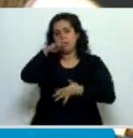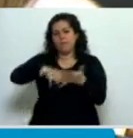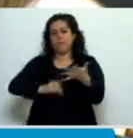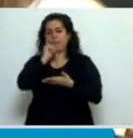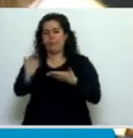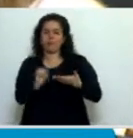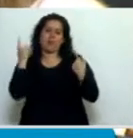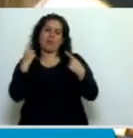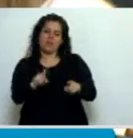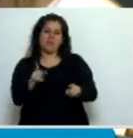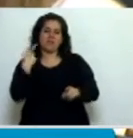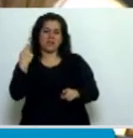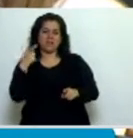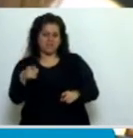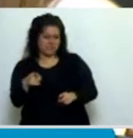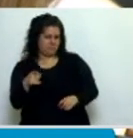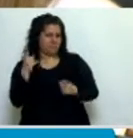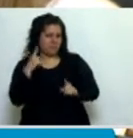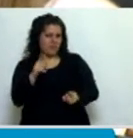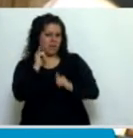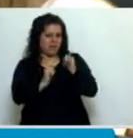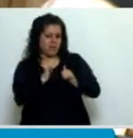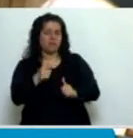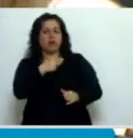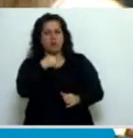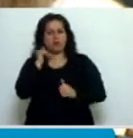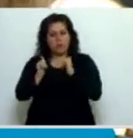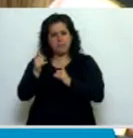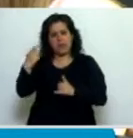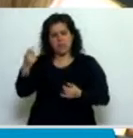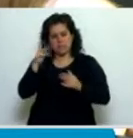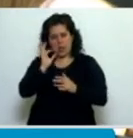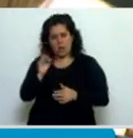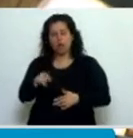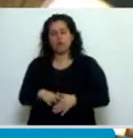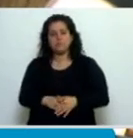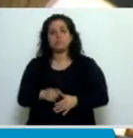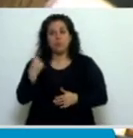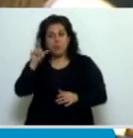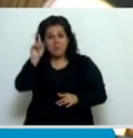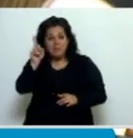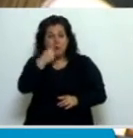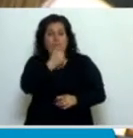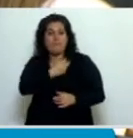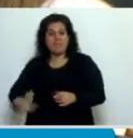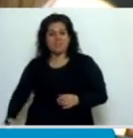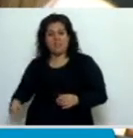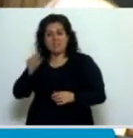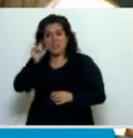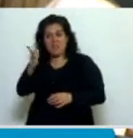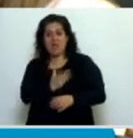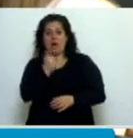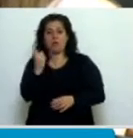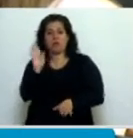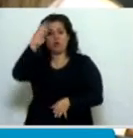de la Auditoría General de la Nación a los que quiero hacer alguna referencia. Porque ha sido el propio presidente de la auditoría, el